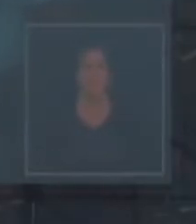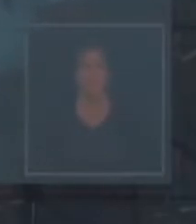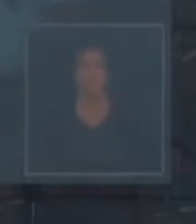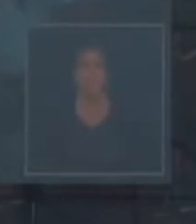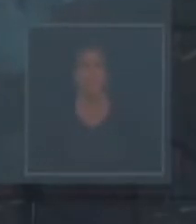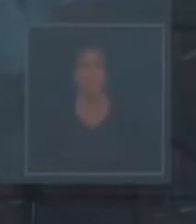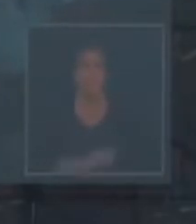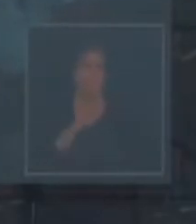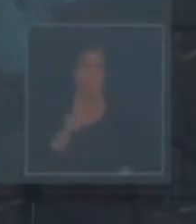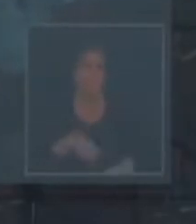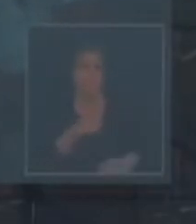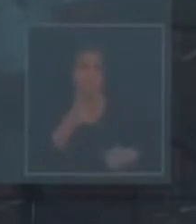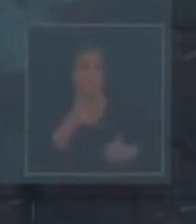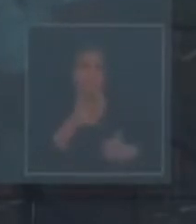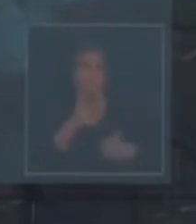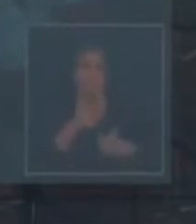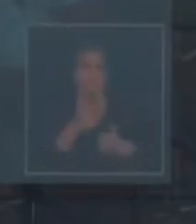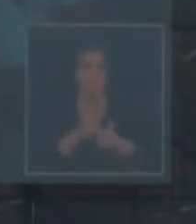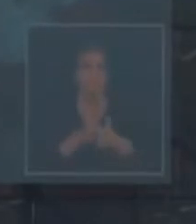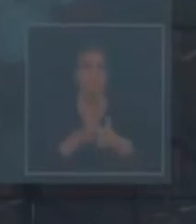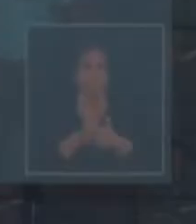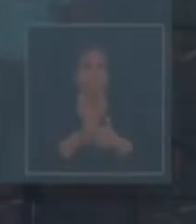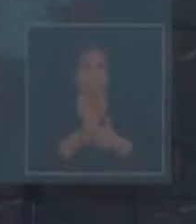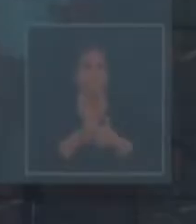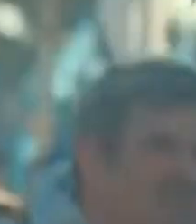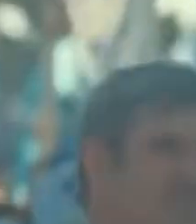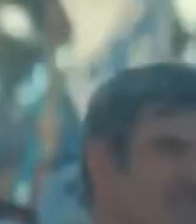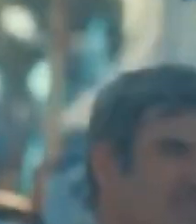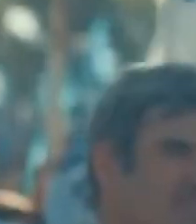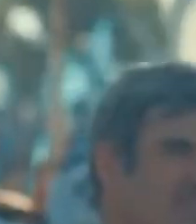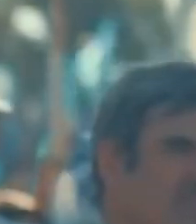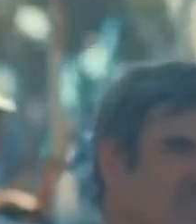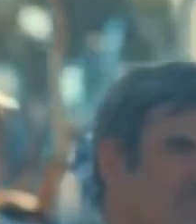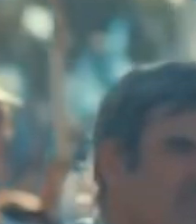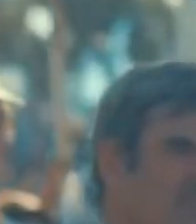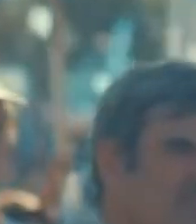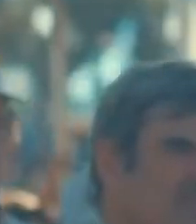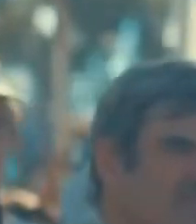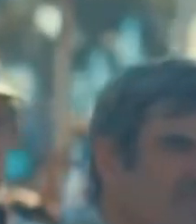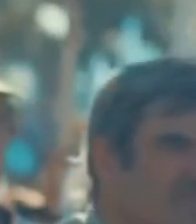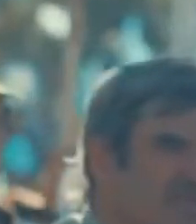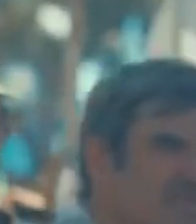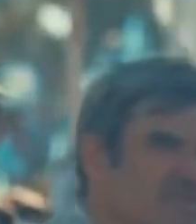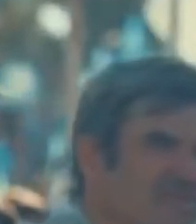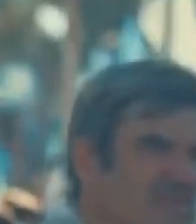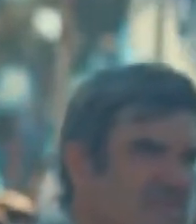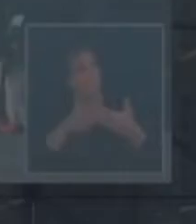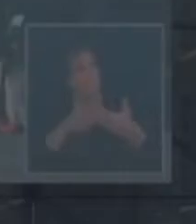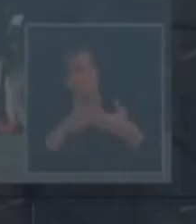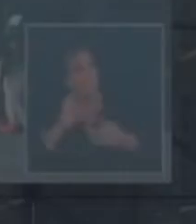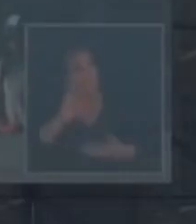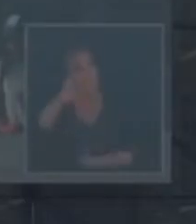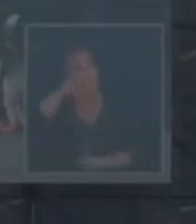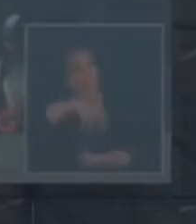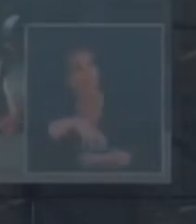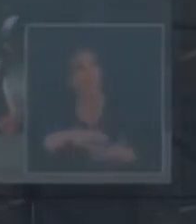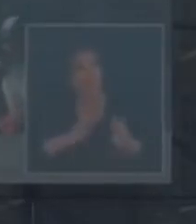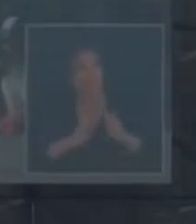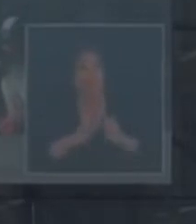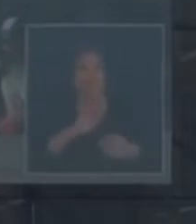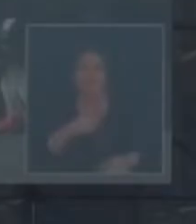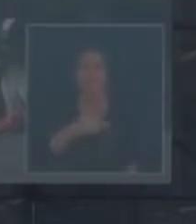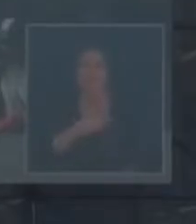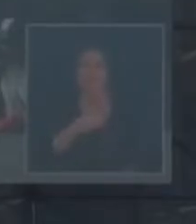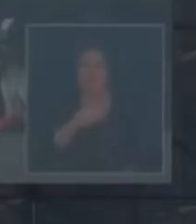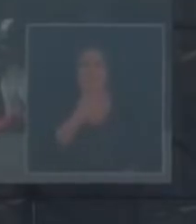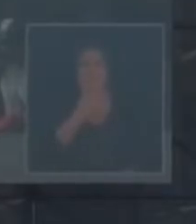que esté al lado de esos miles de jóvenes que se levantan sin un sueño. Yo me voy a parar